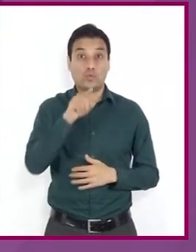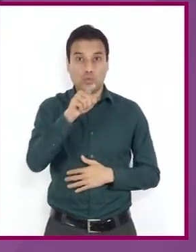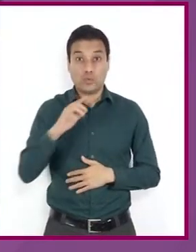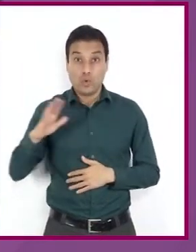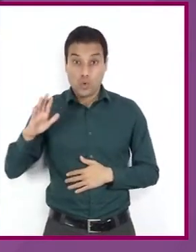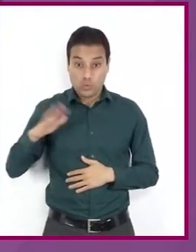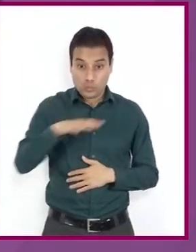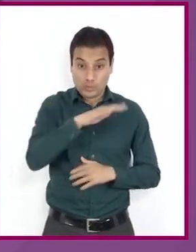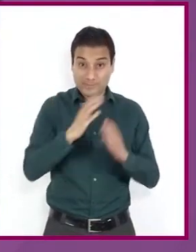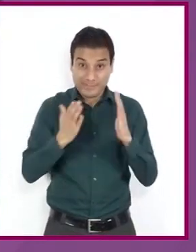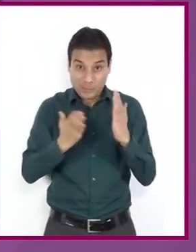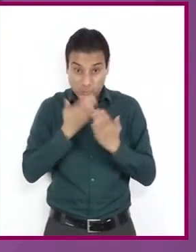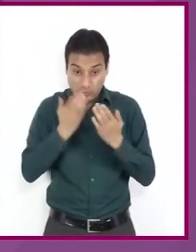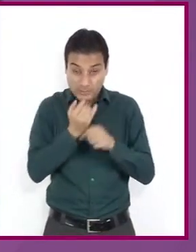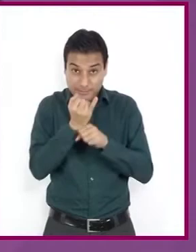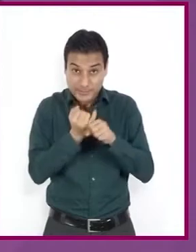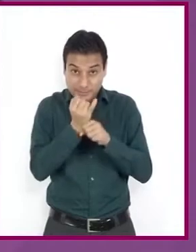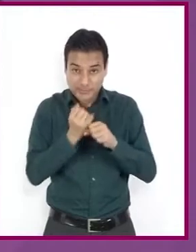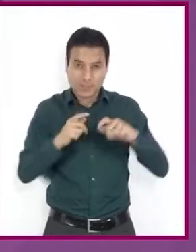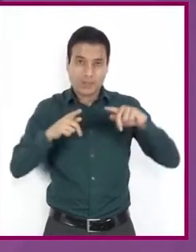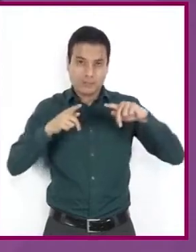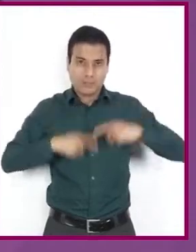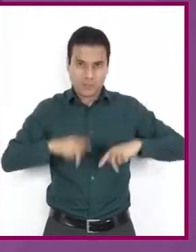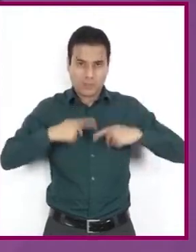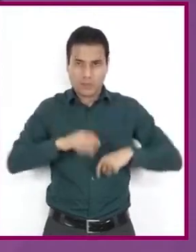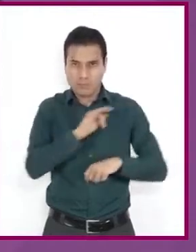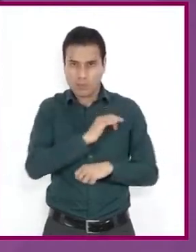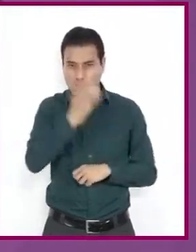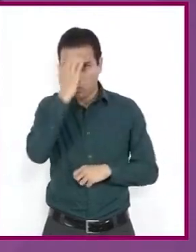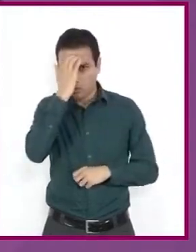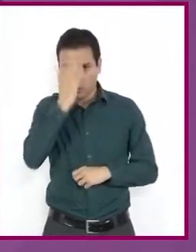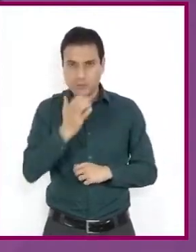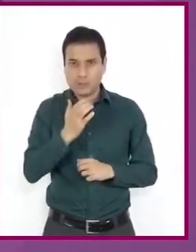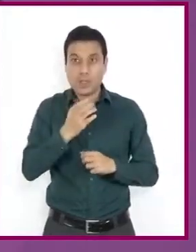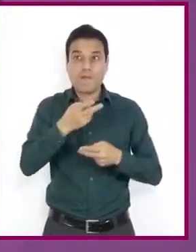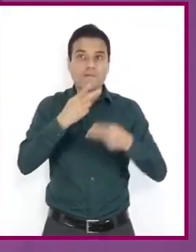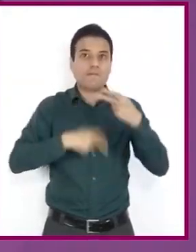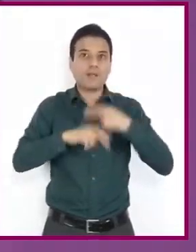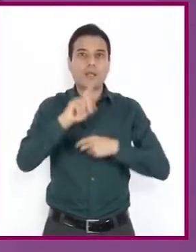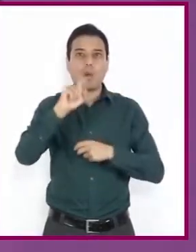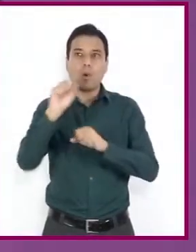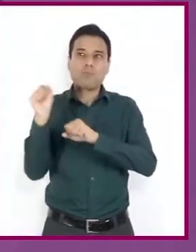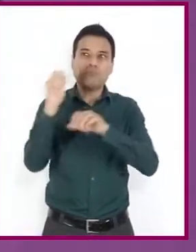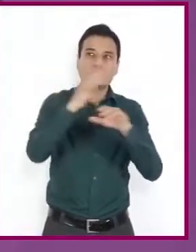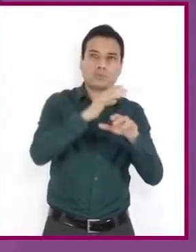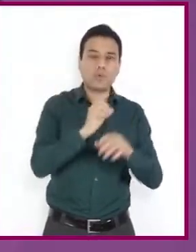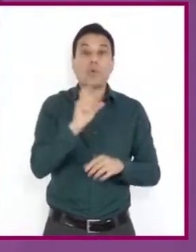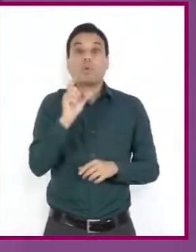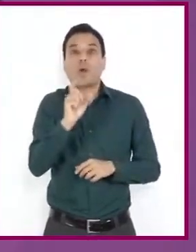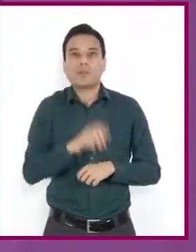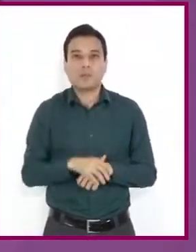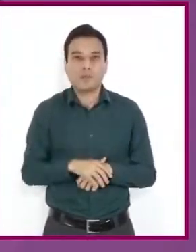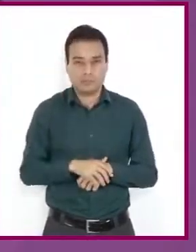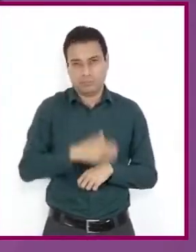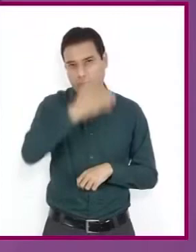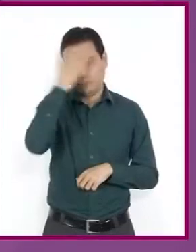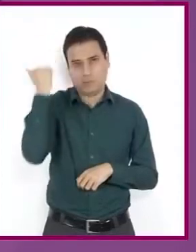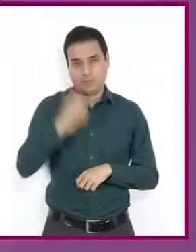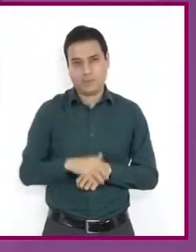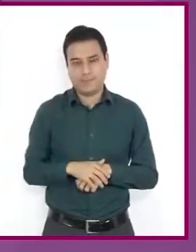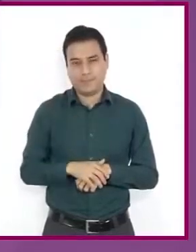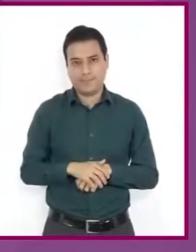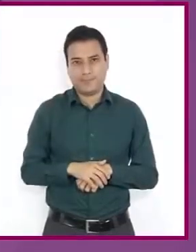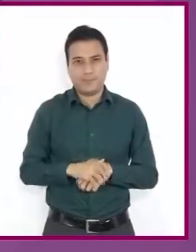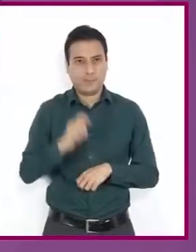ondulatorios, los científicos no pueden predecir cuándo ocurrirá un tsunami. Sin embargo, la